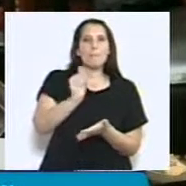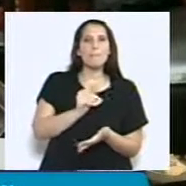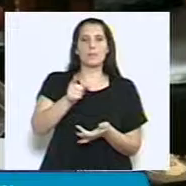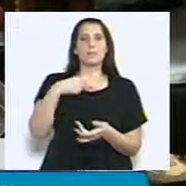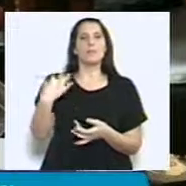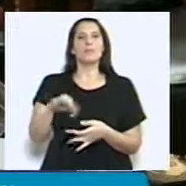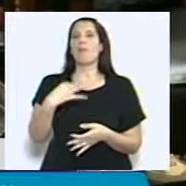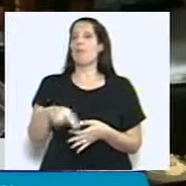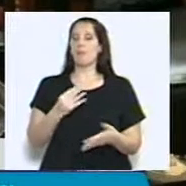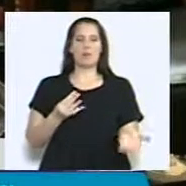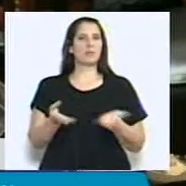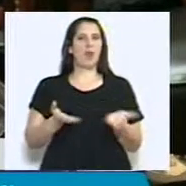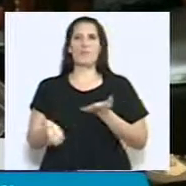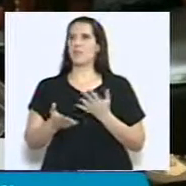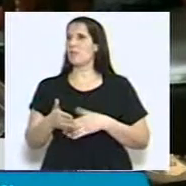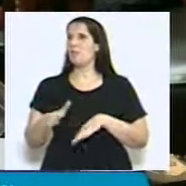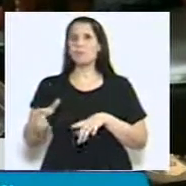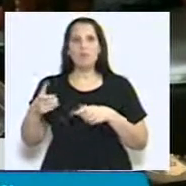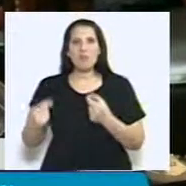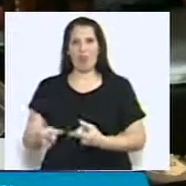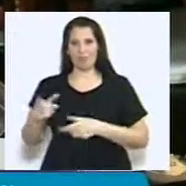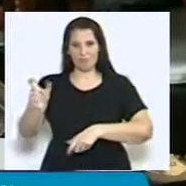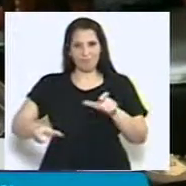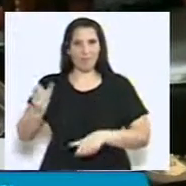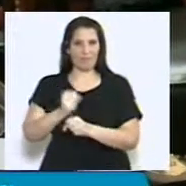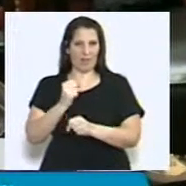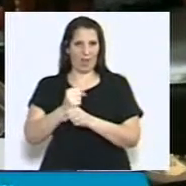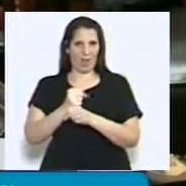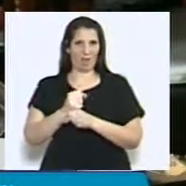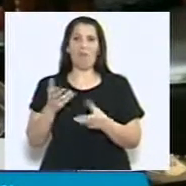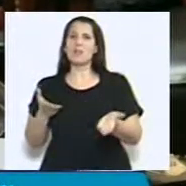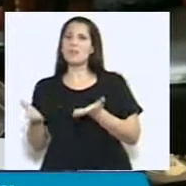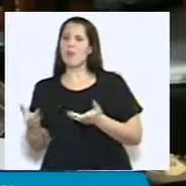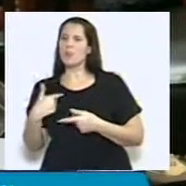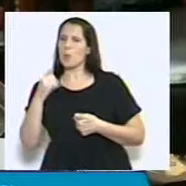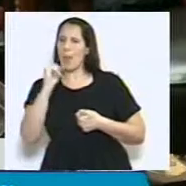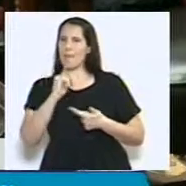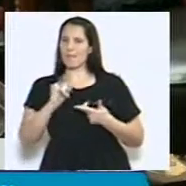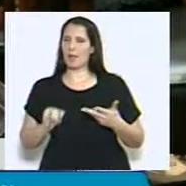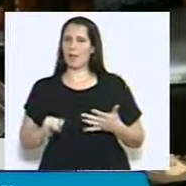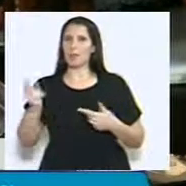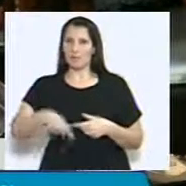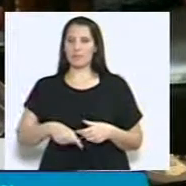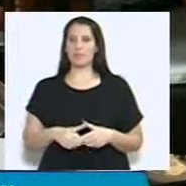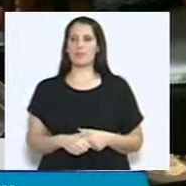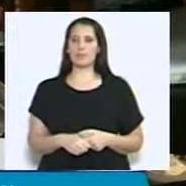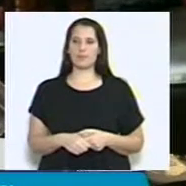sentar servicios mínimos esenciales, en solo estos servicios que voy a pasar a